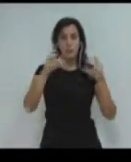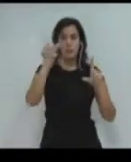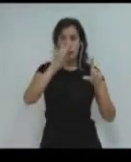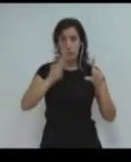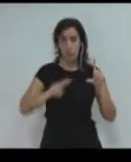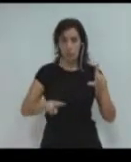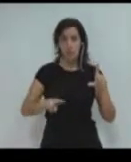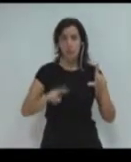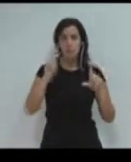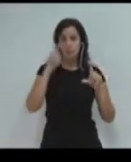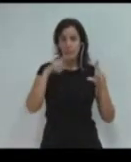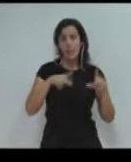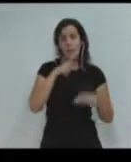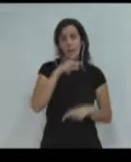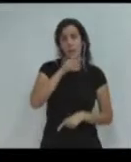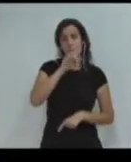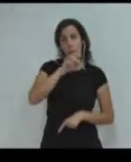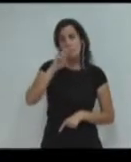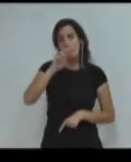lee todo el HTTP.